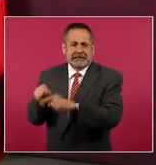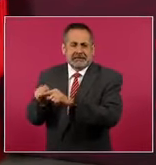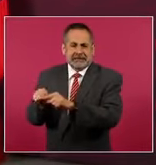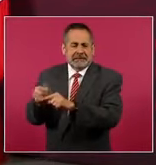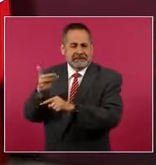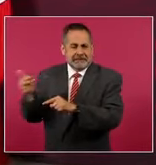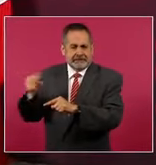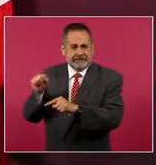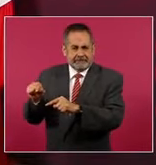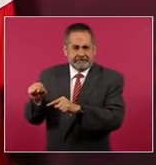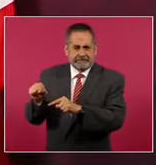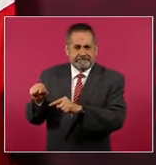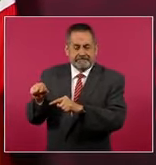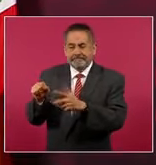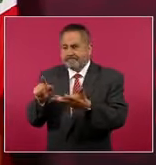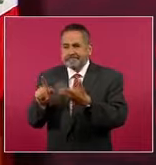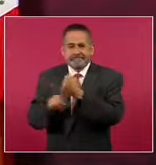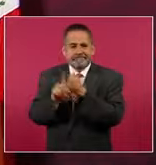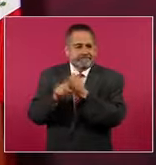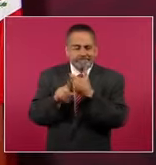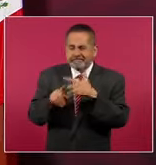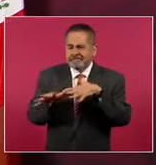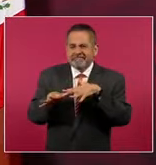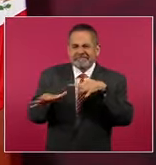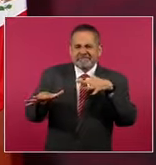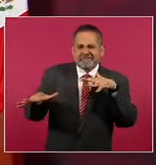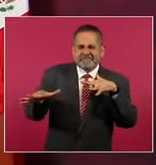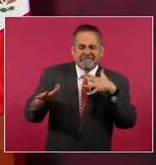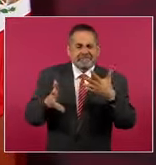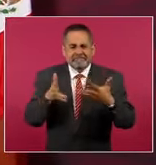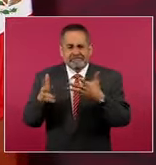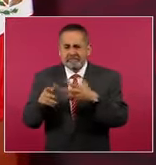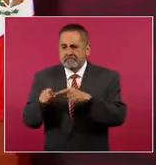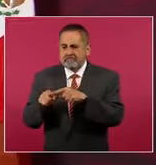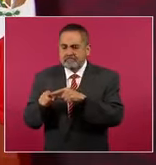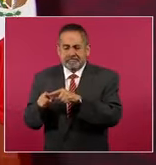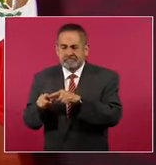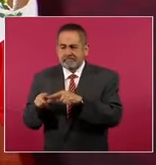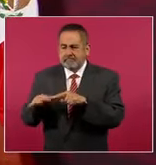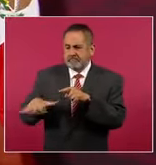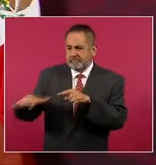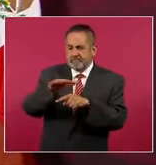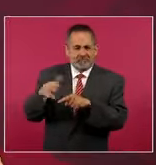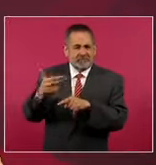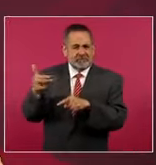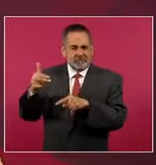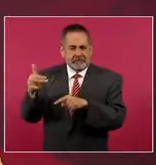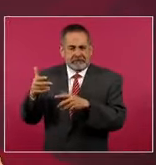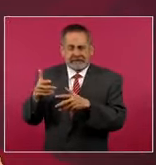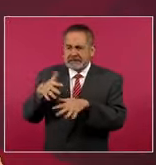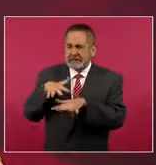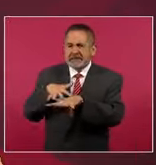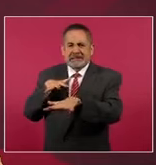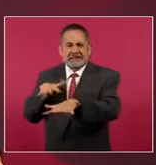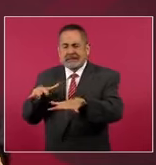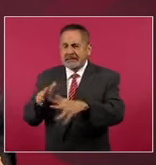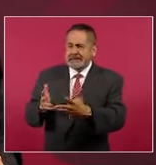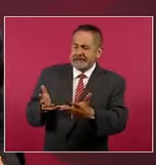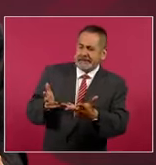un problema vial serio, la zona hotelera, ya hasta por